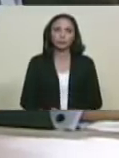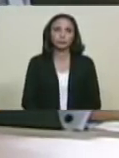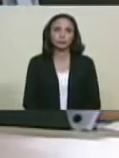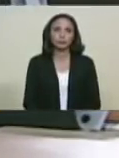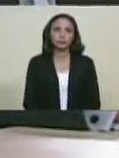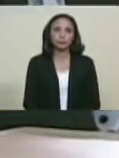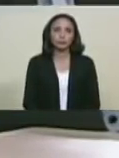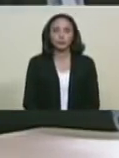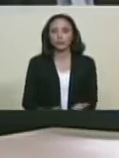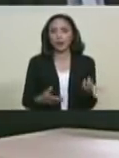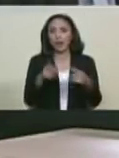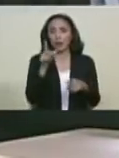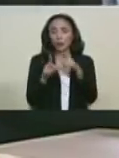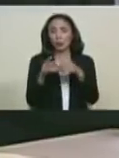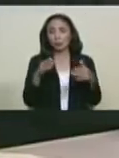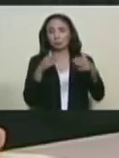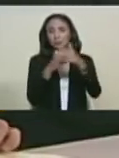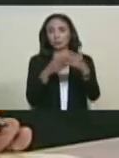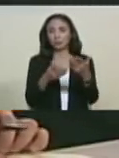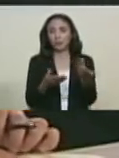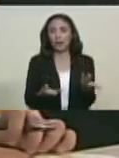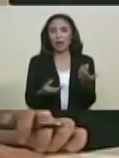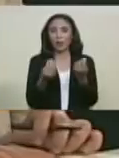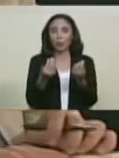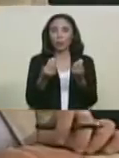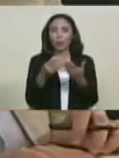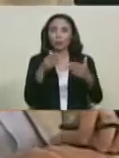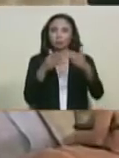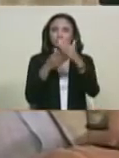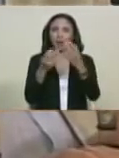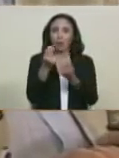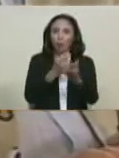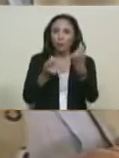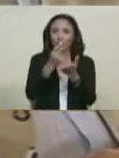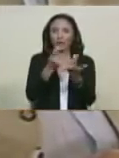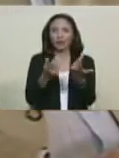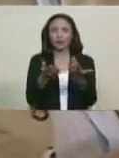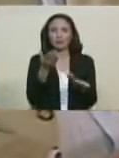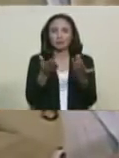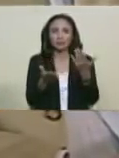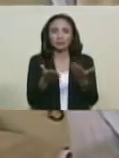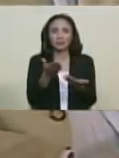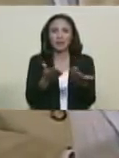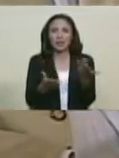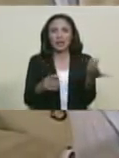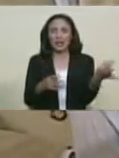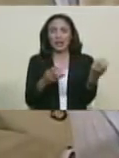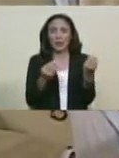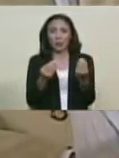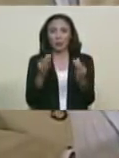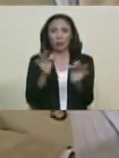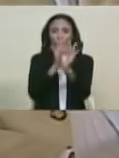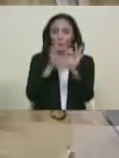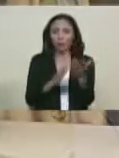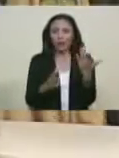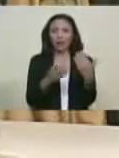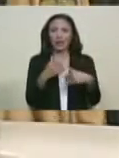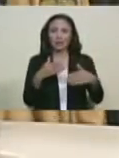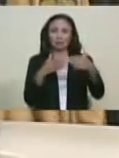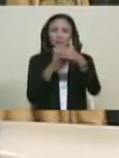destruir la economía para destruir la cohesión social y para llevar al país a un estado de postración y de intervención